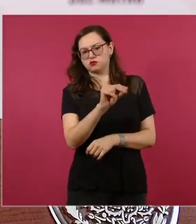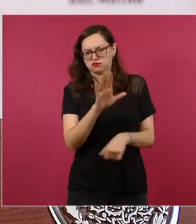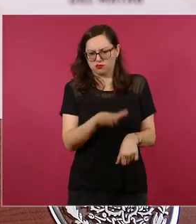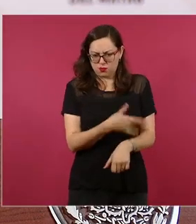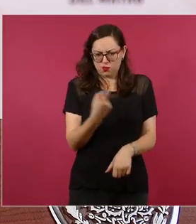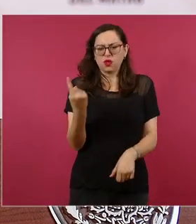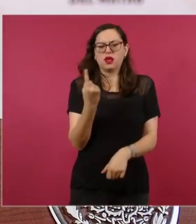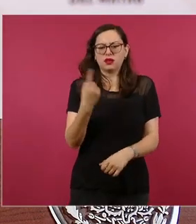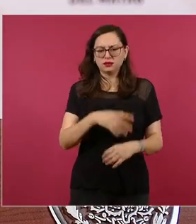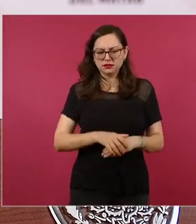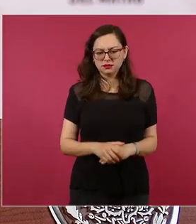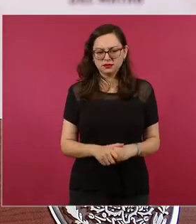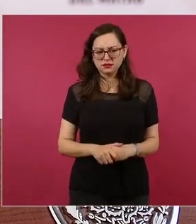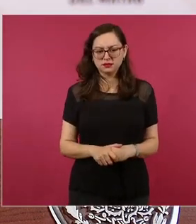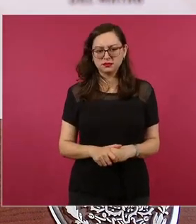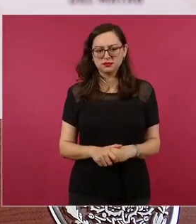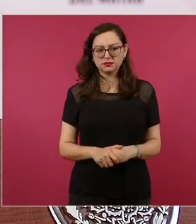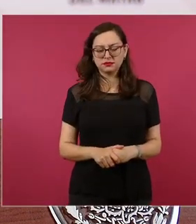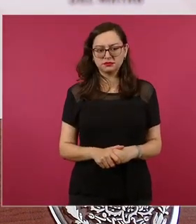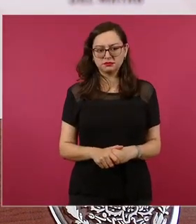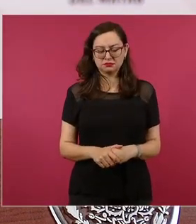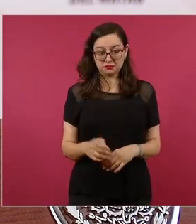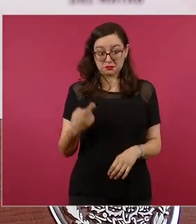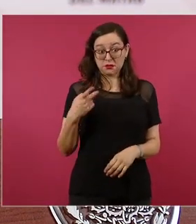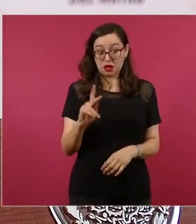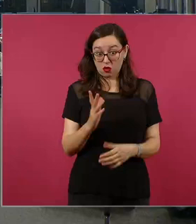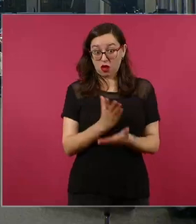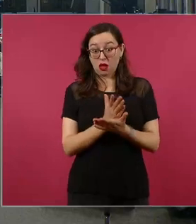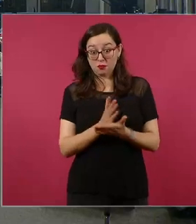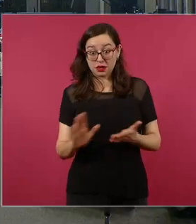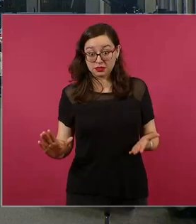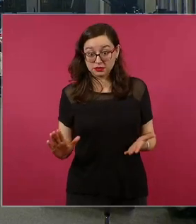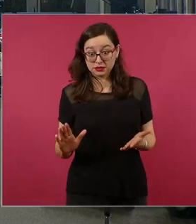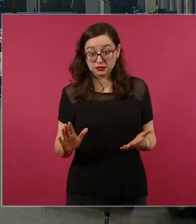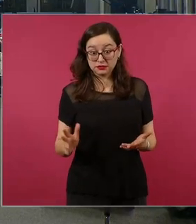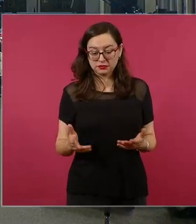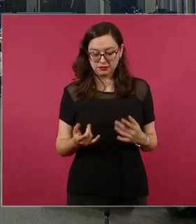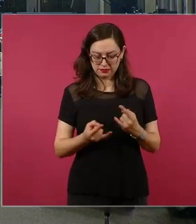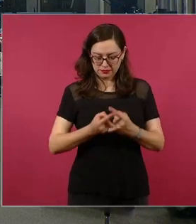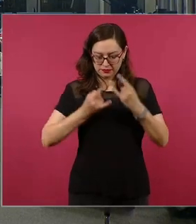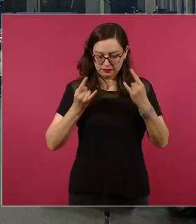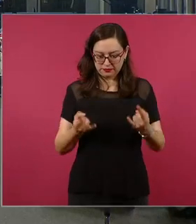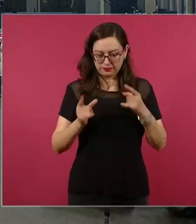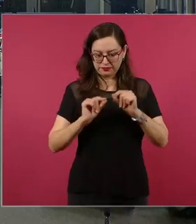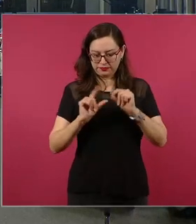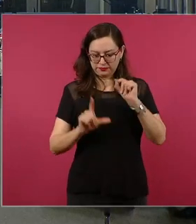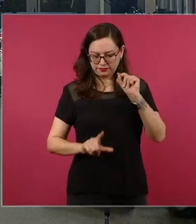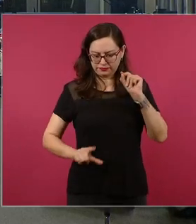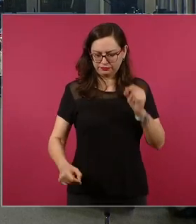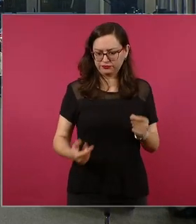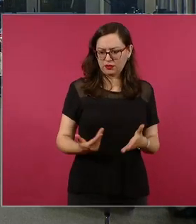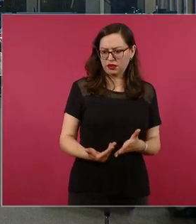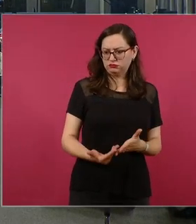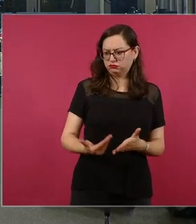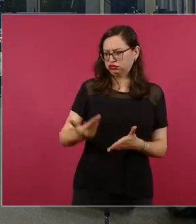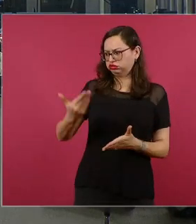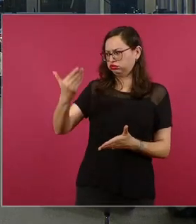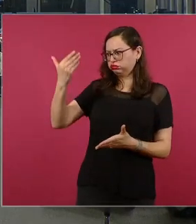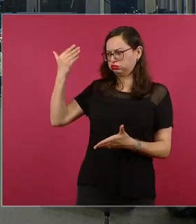Además, en nuestra historia, antes se